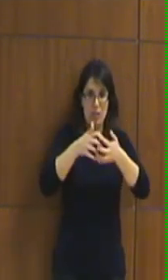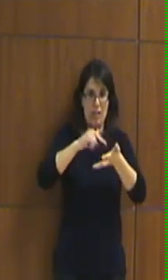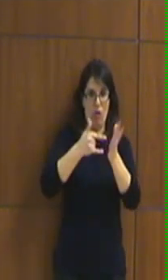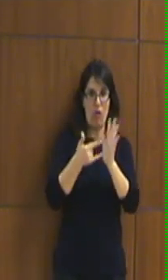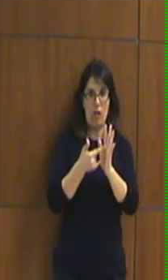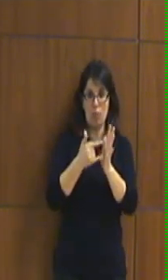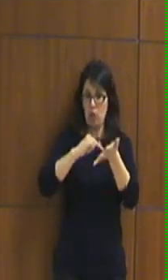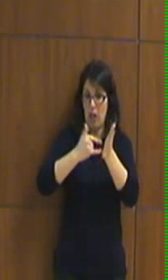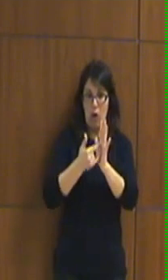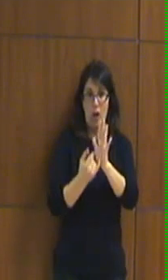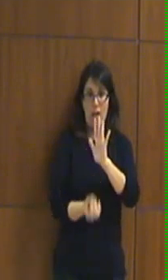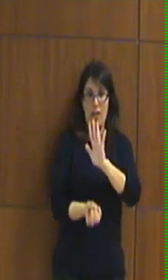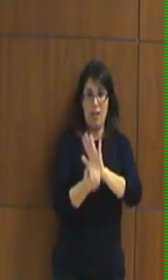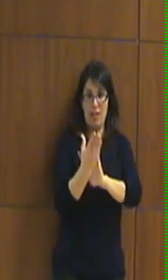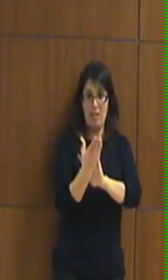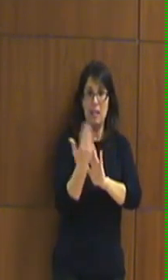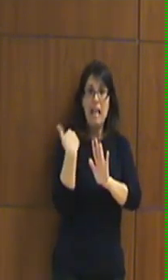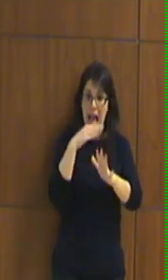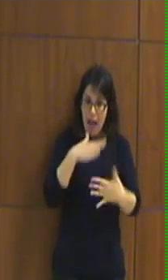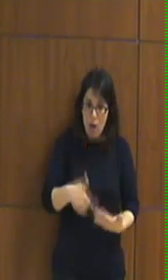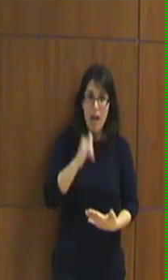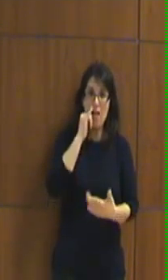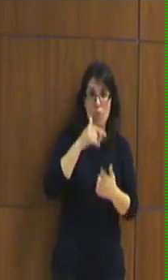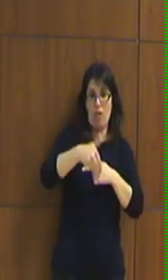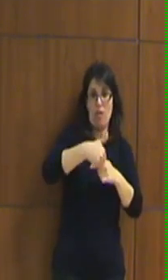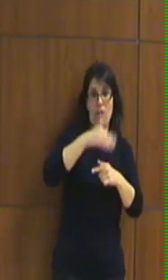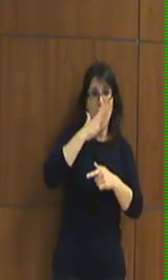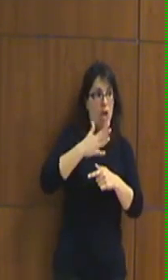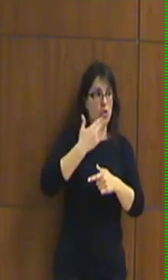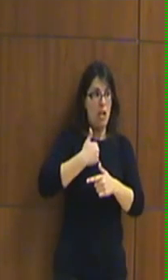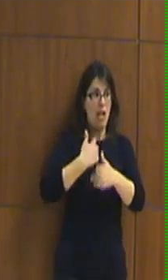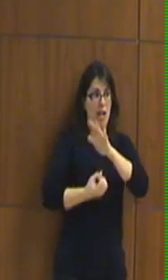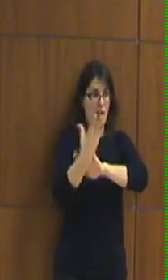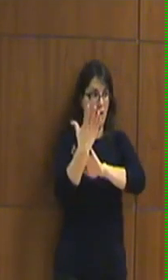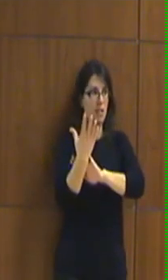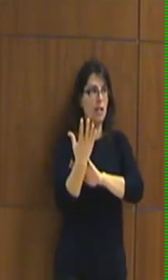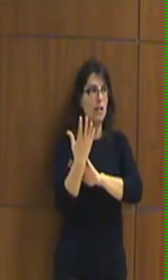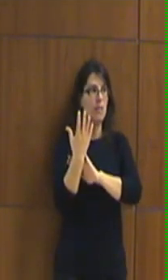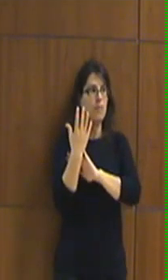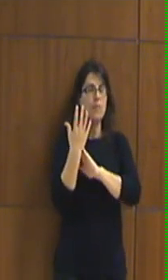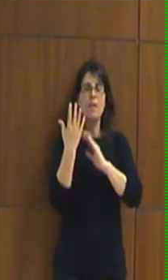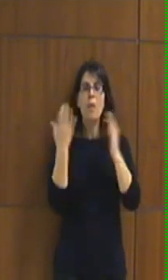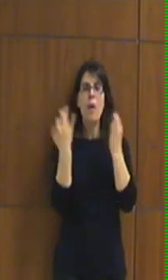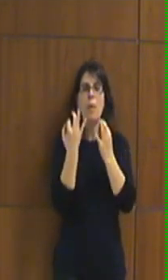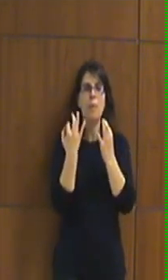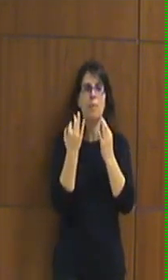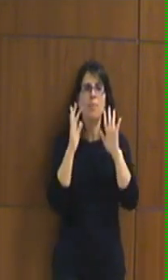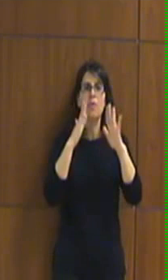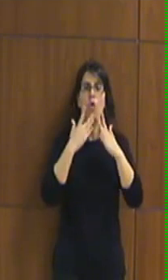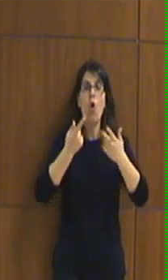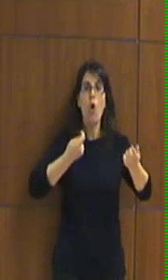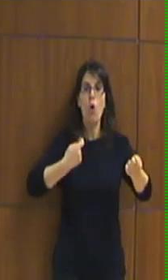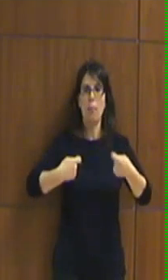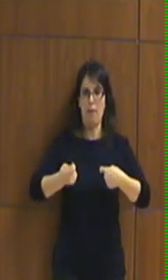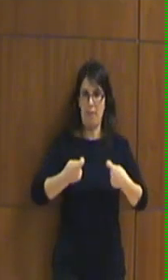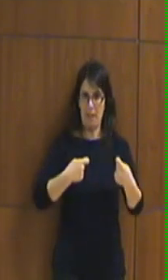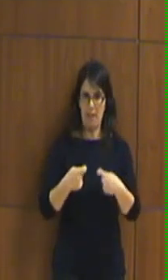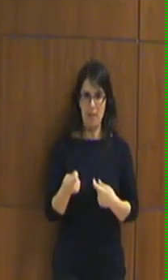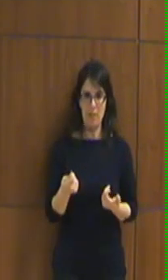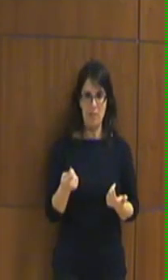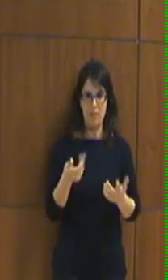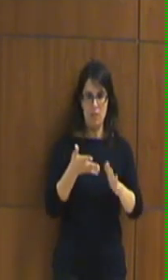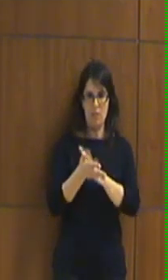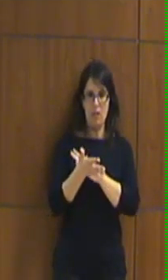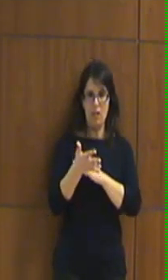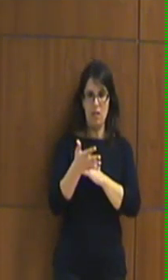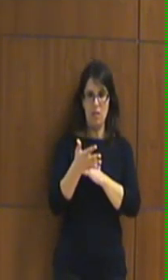años ya está ahí guardada, ya está. Es decir, aunque solo sea desde el punto de vista comercial, habiendo un nicho,